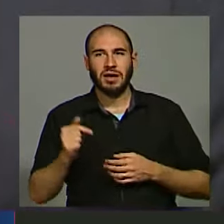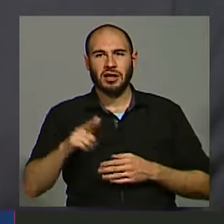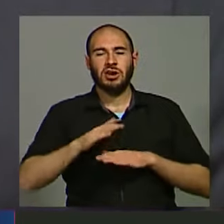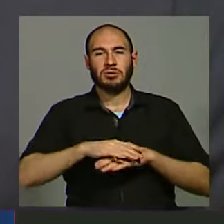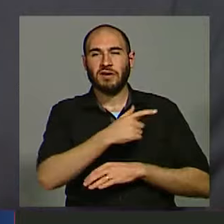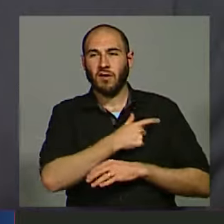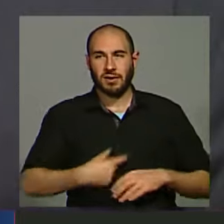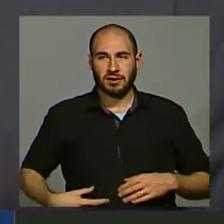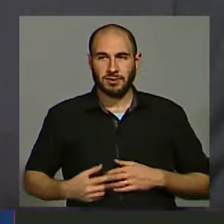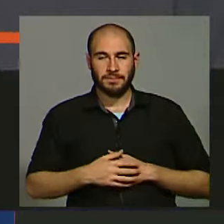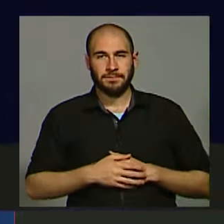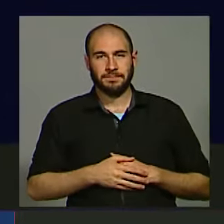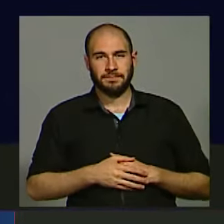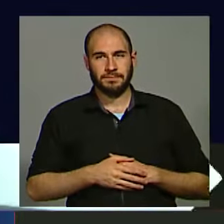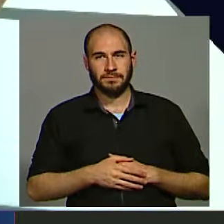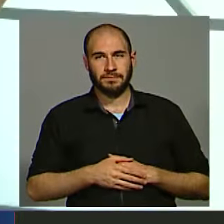responsabilidad del gobernador.